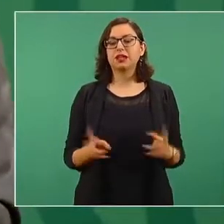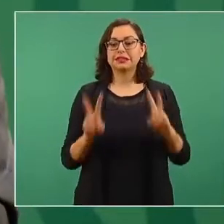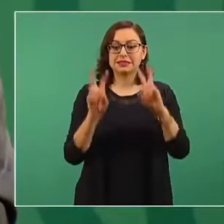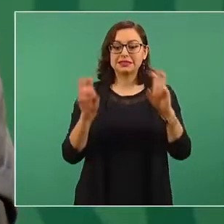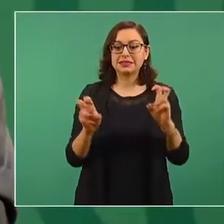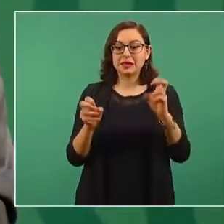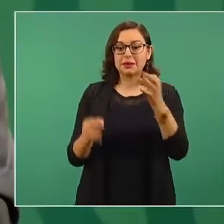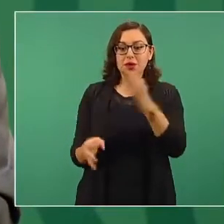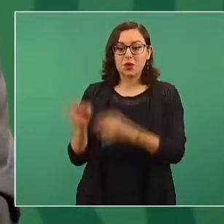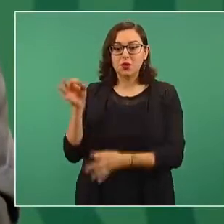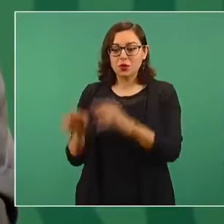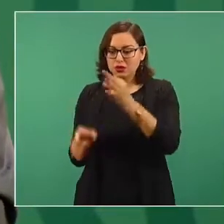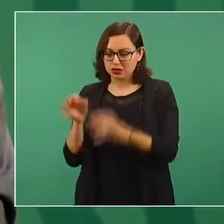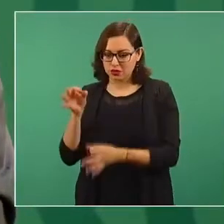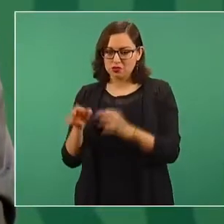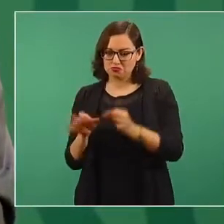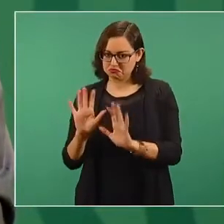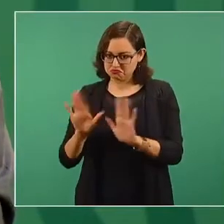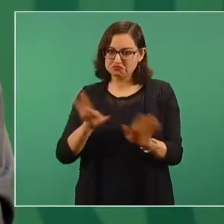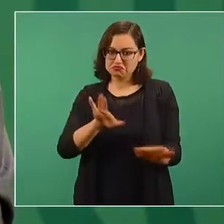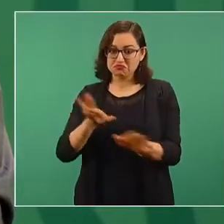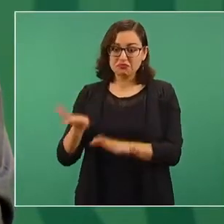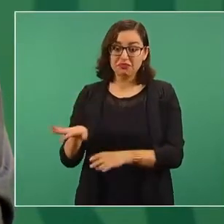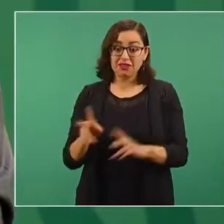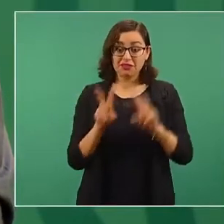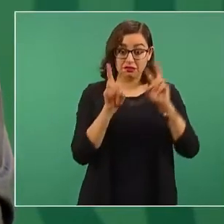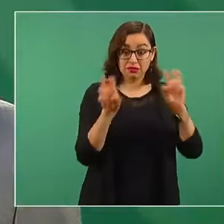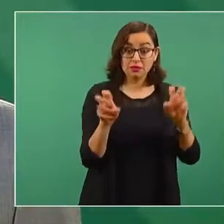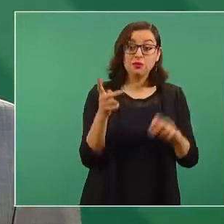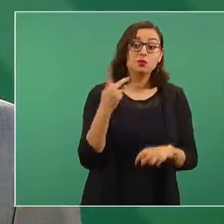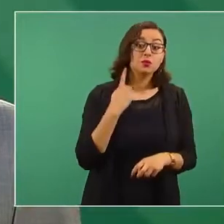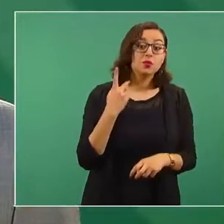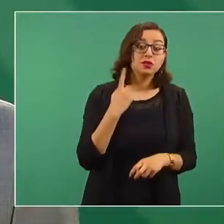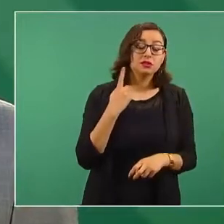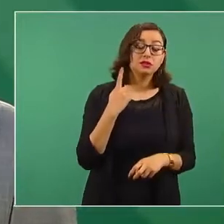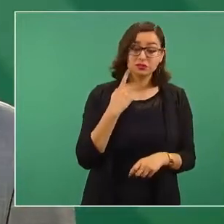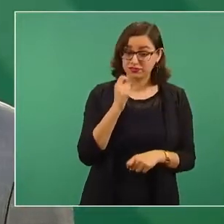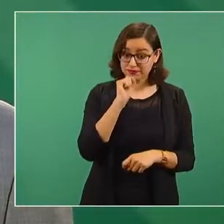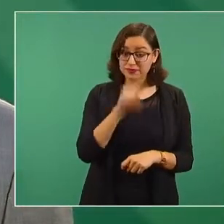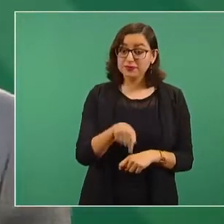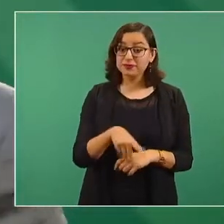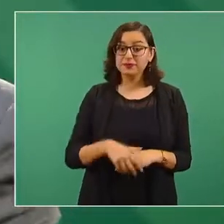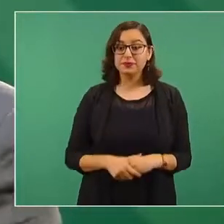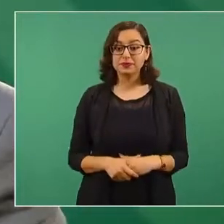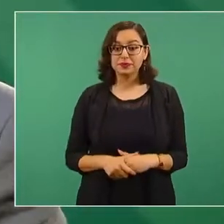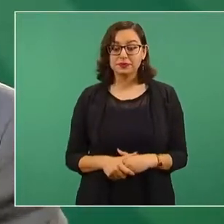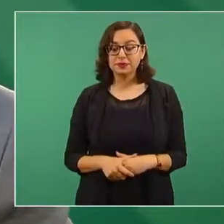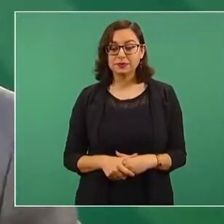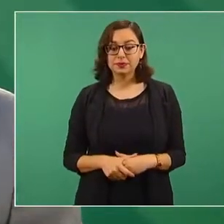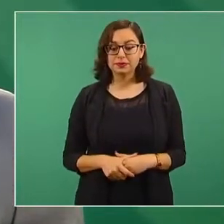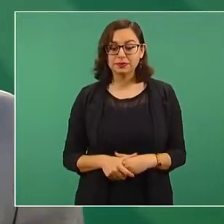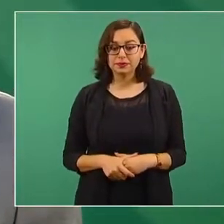es lo político. es que